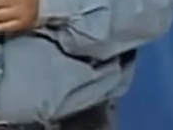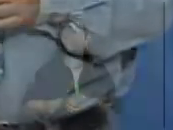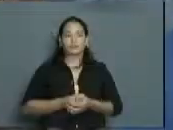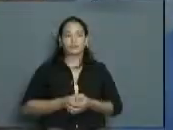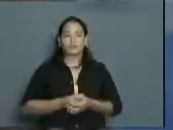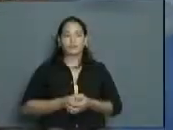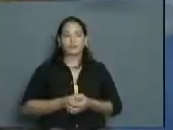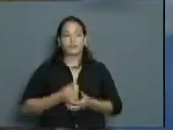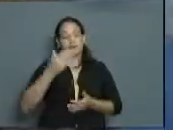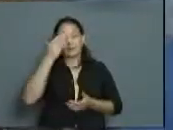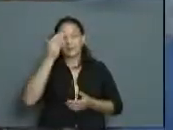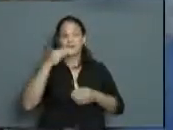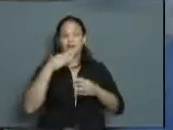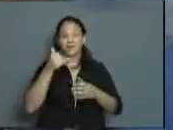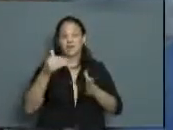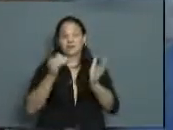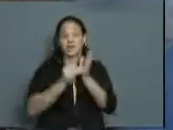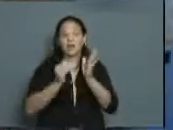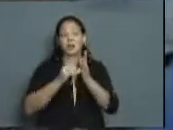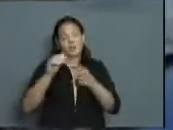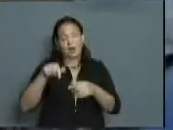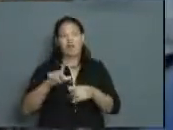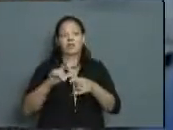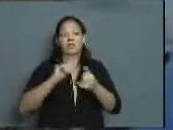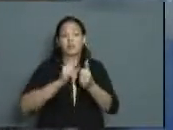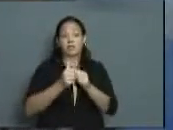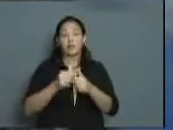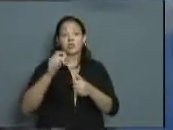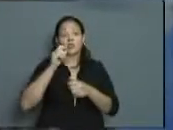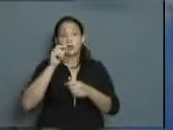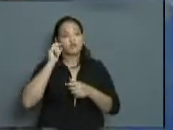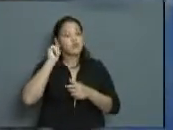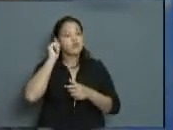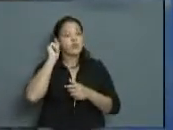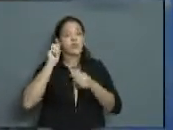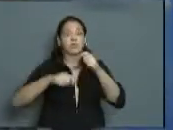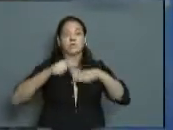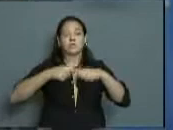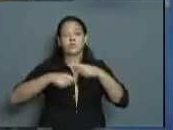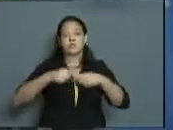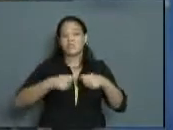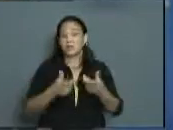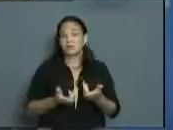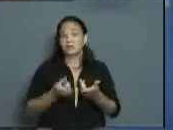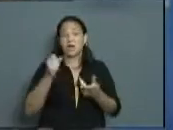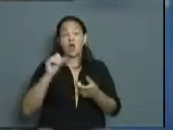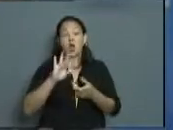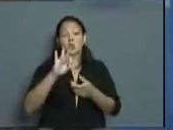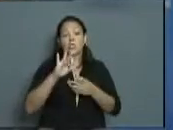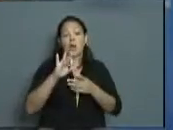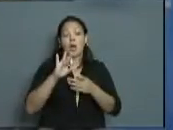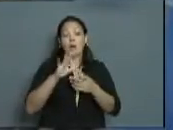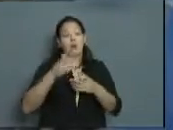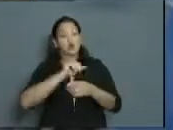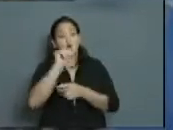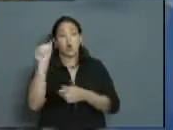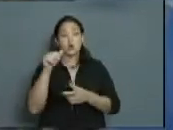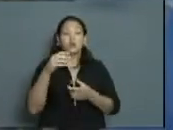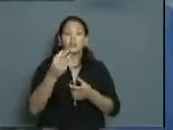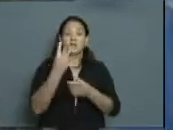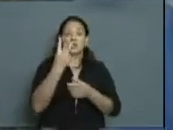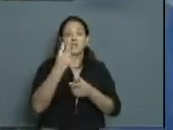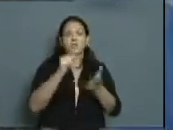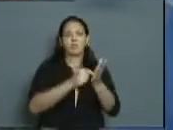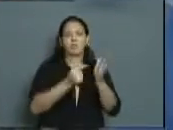Gracias, Raulito. Buenas tardes. En efecto, aquí está el deporte. La principal ciclista cubana en la última década, Arlenis Sierra, finalizó octava en la clasificación general y tercera